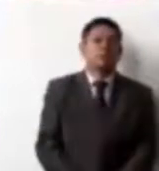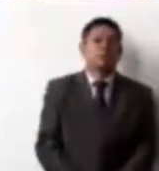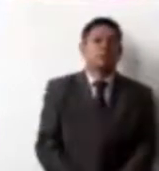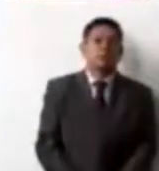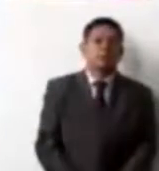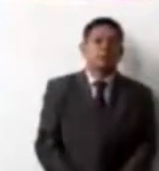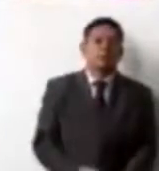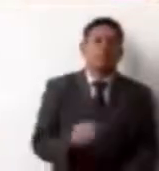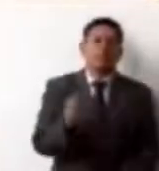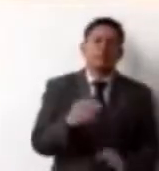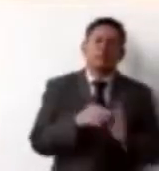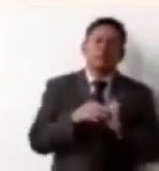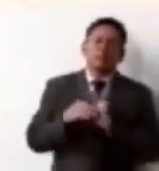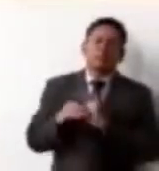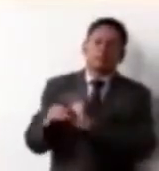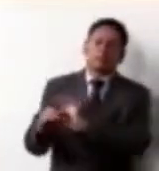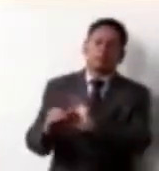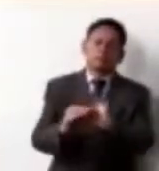haya unidad,